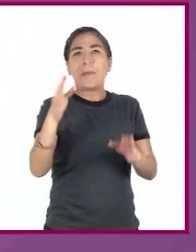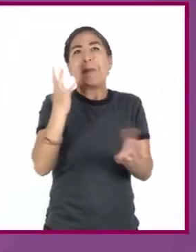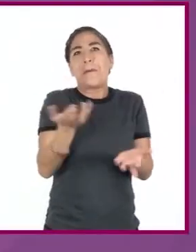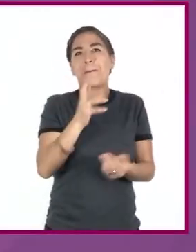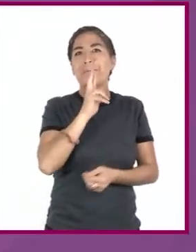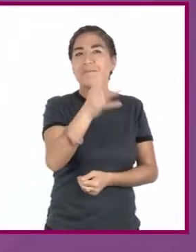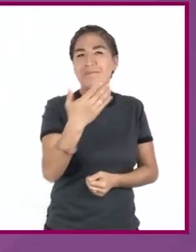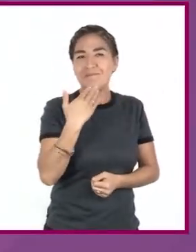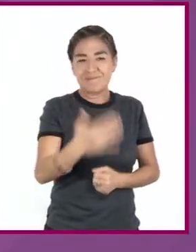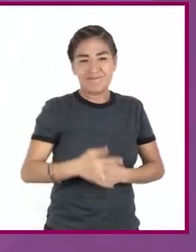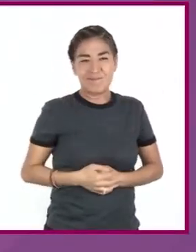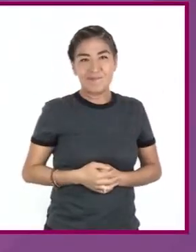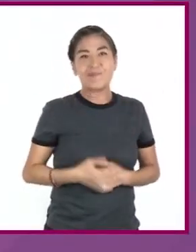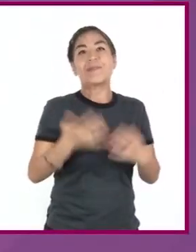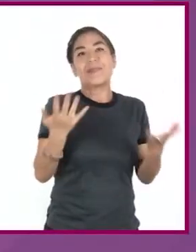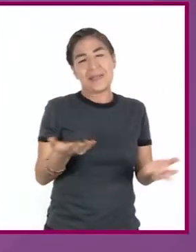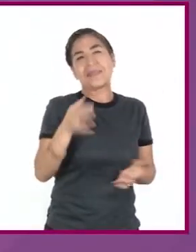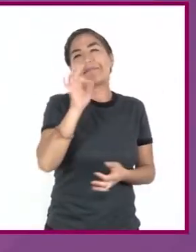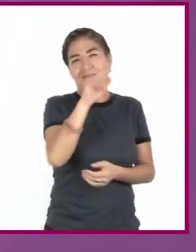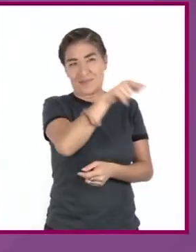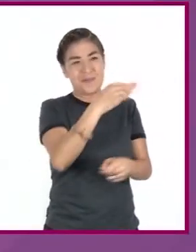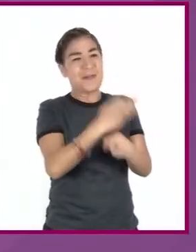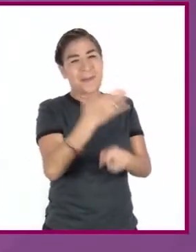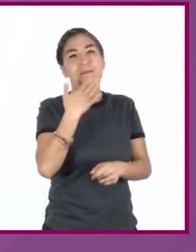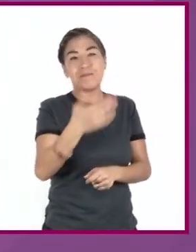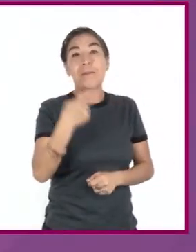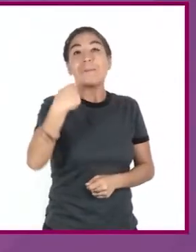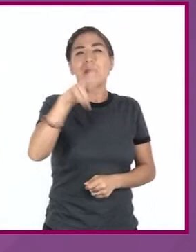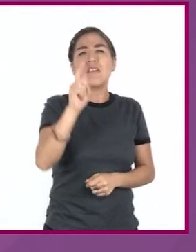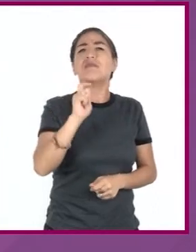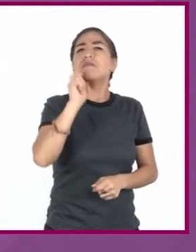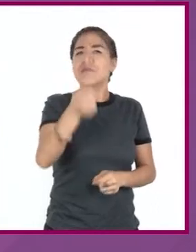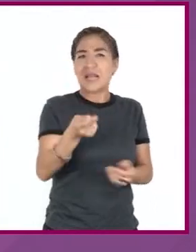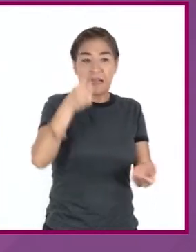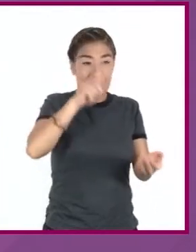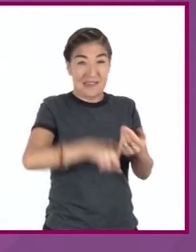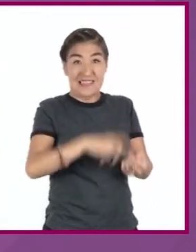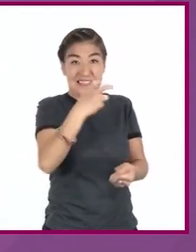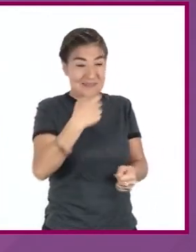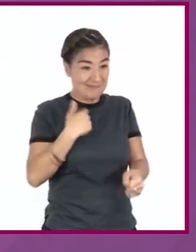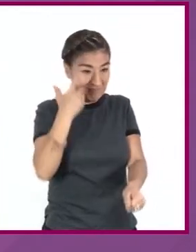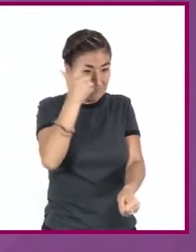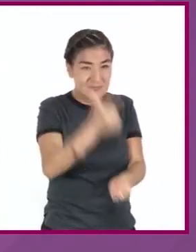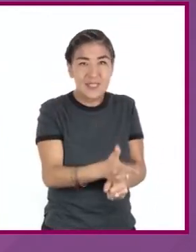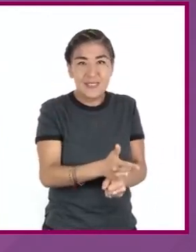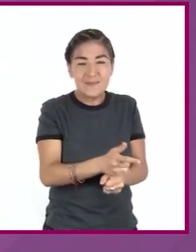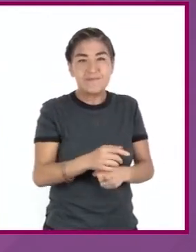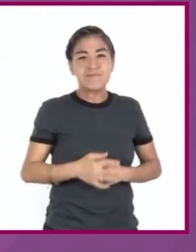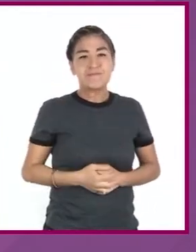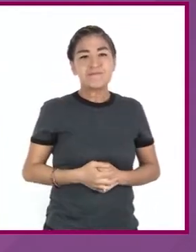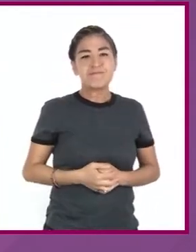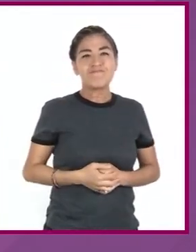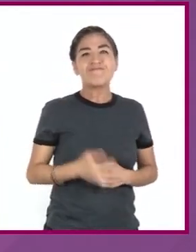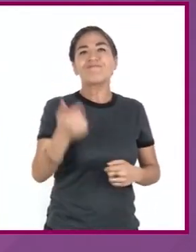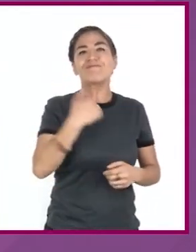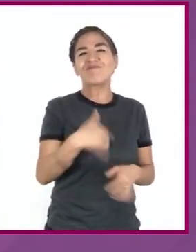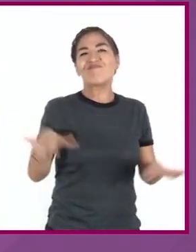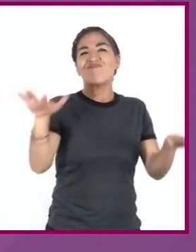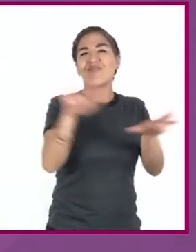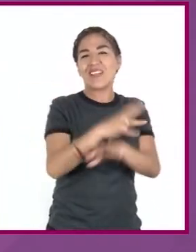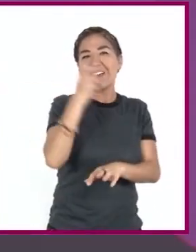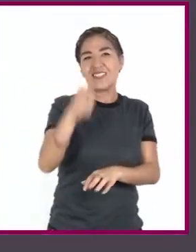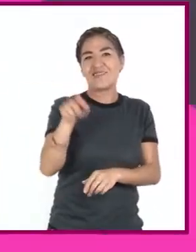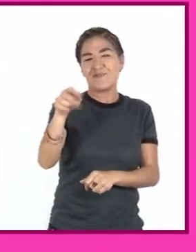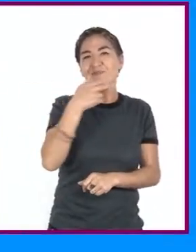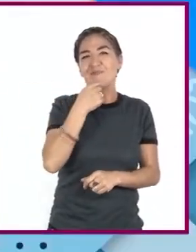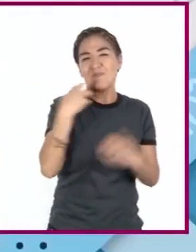respuestas. Podríamos decir eso, pero lo que pasó a raíz de mi descubrimiento cambió mi relación con Davy para